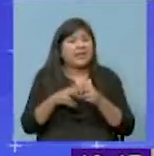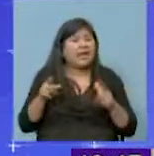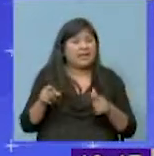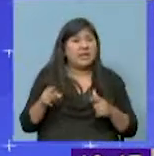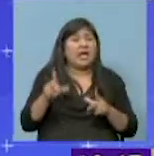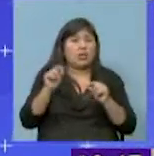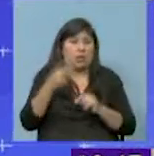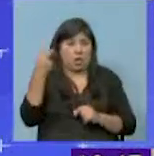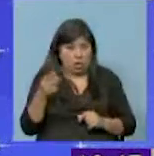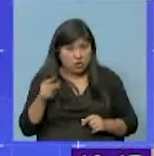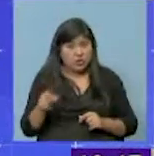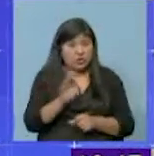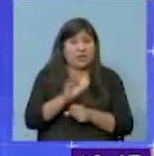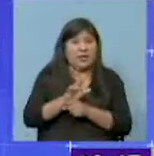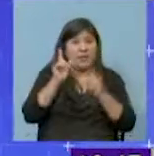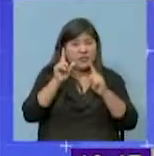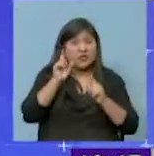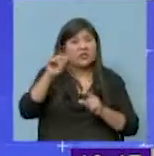2, profesor Raúl Salazar?